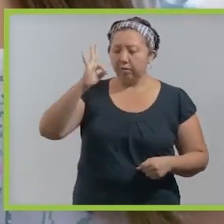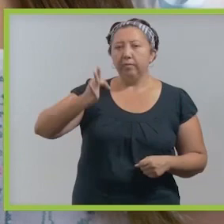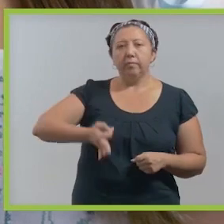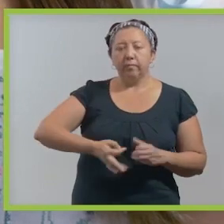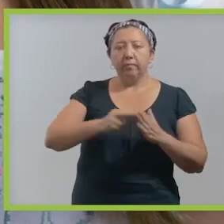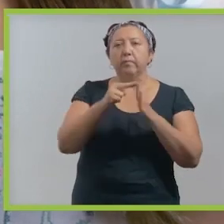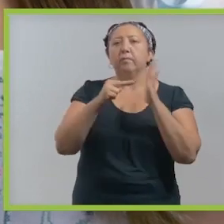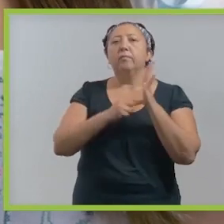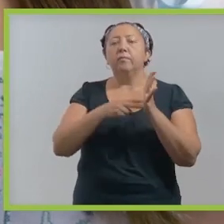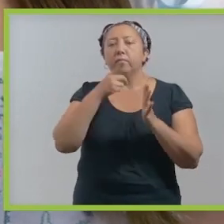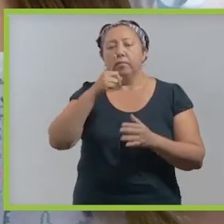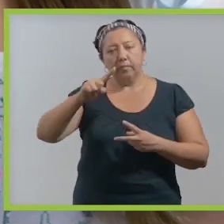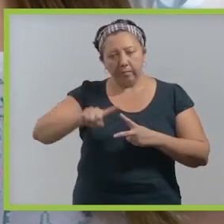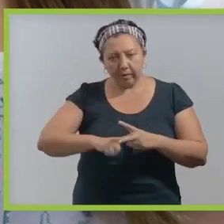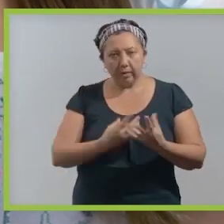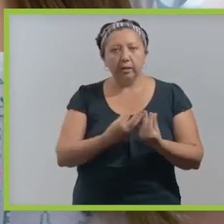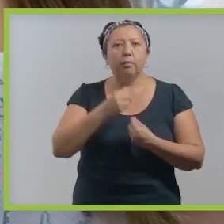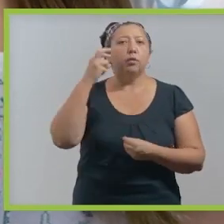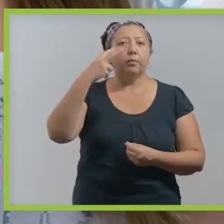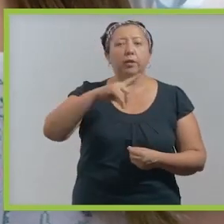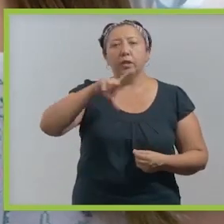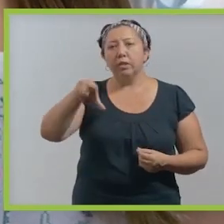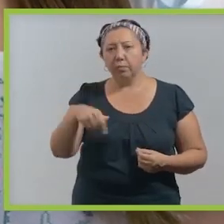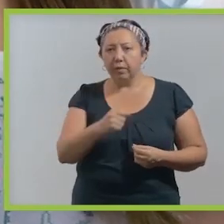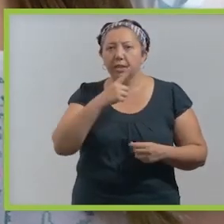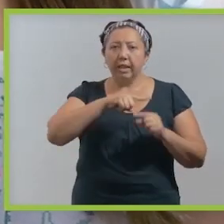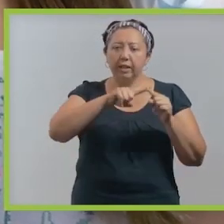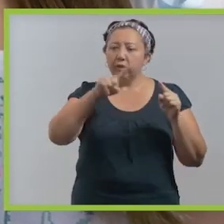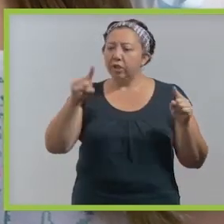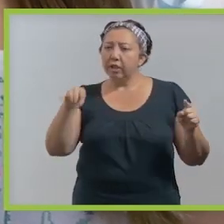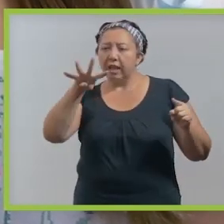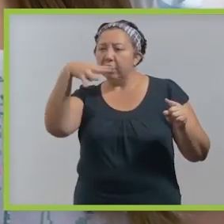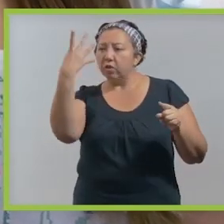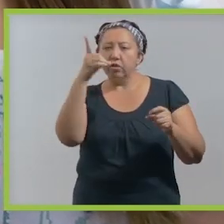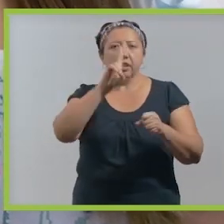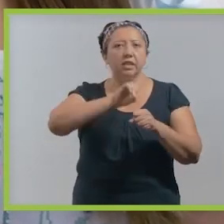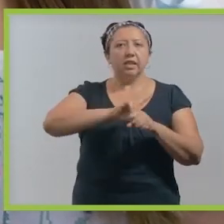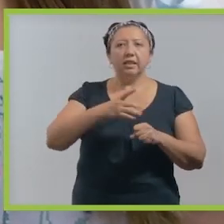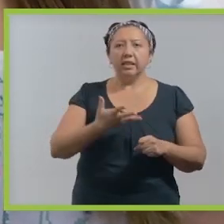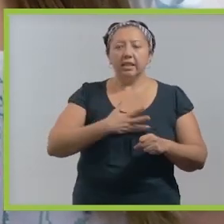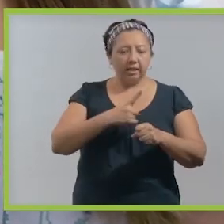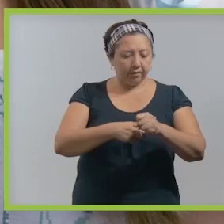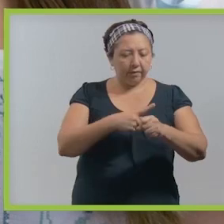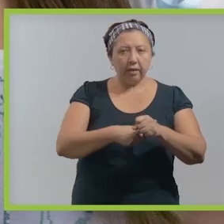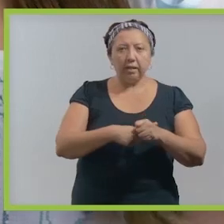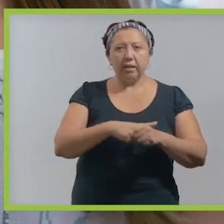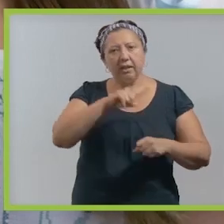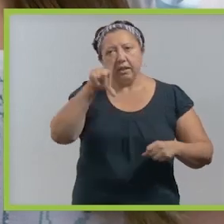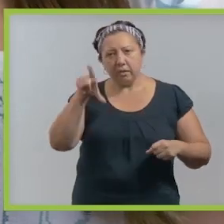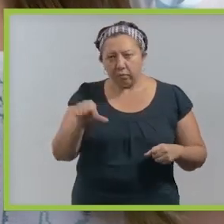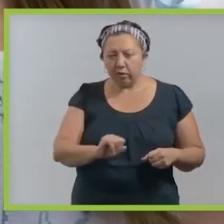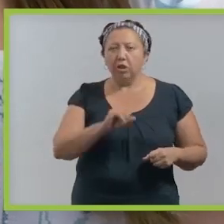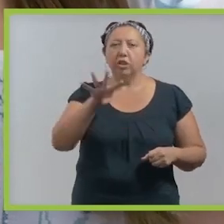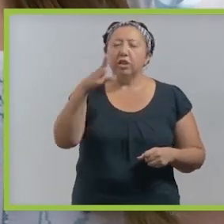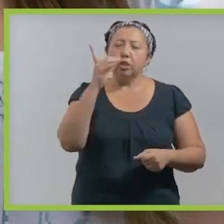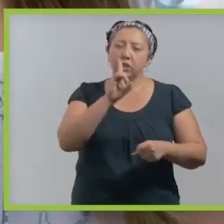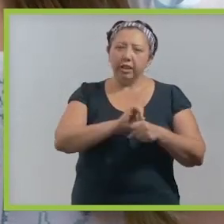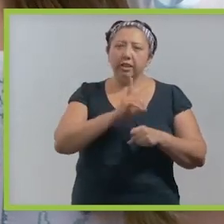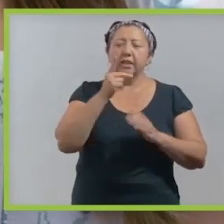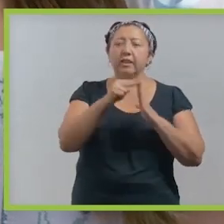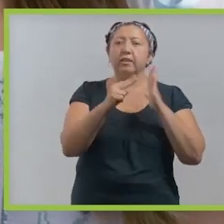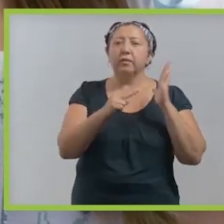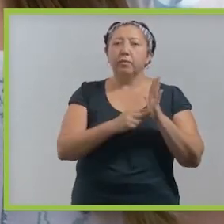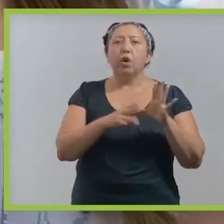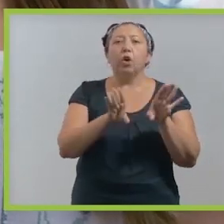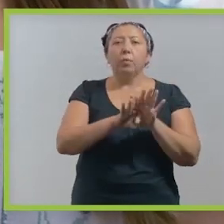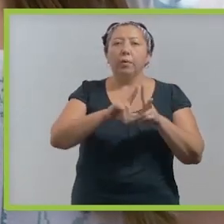asumieron las medidas y bueno, y empezamos a ver después del ciclo de los 14 días que tiene la pandemia, después de los 14 días que se ponen las